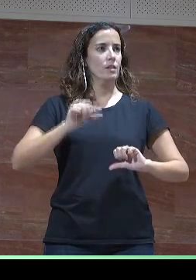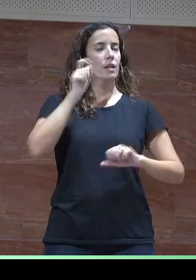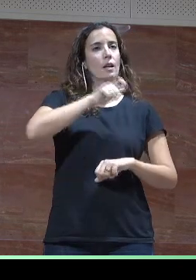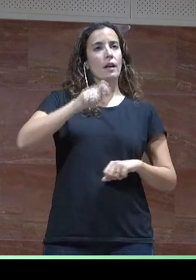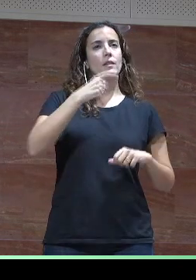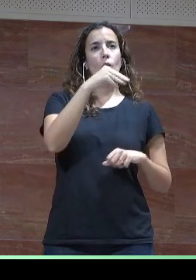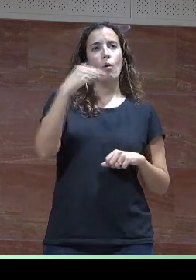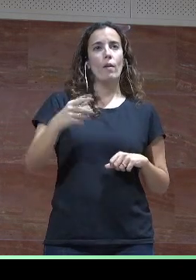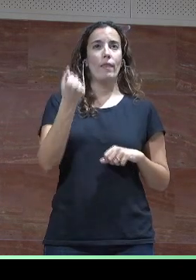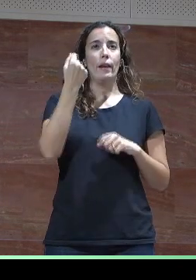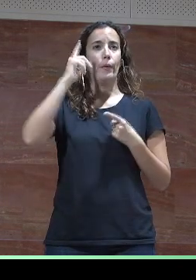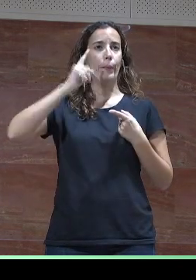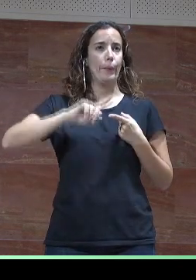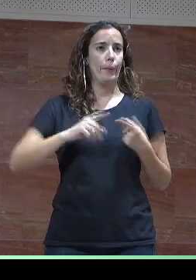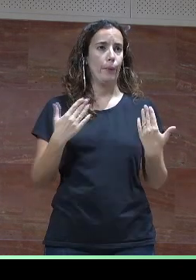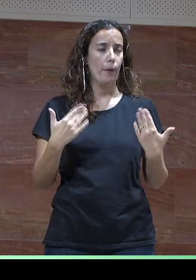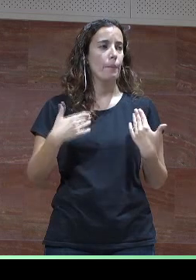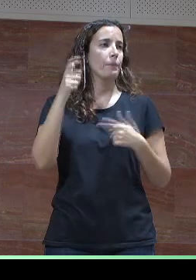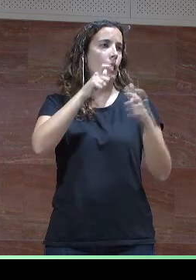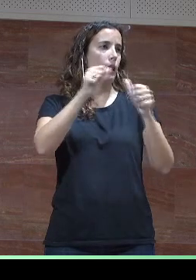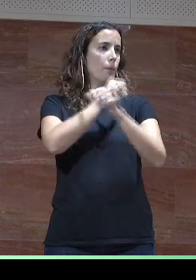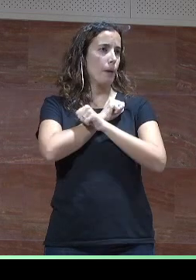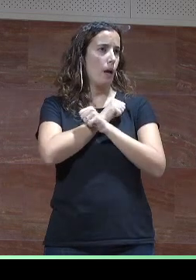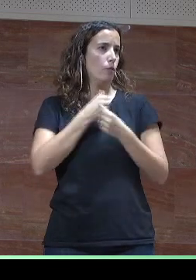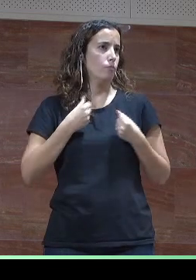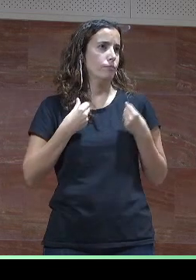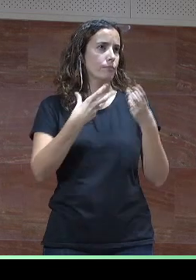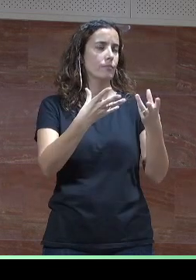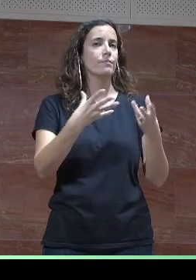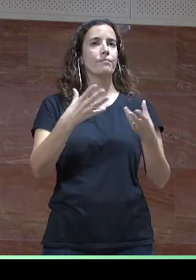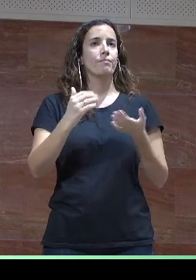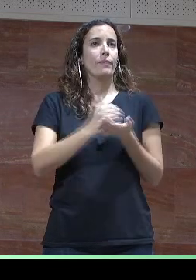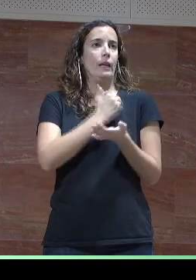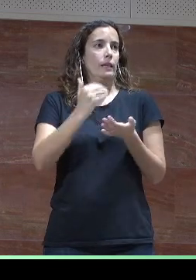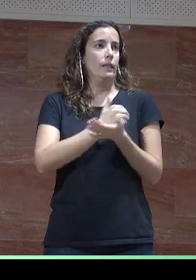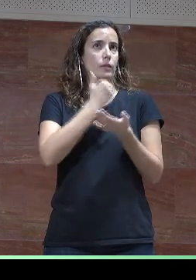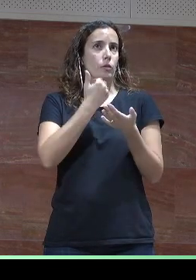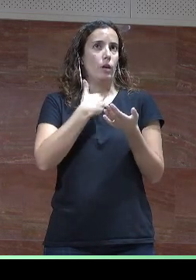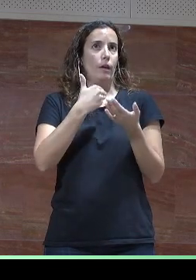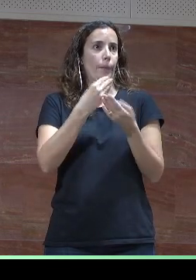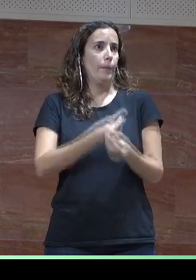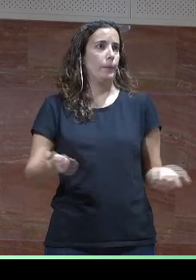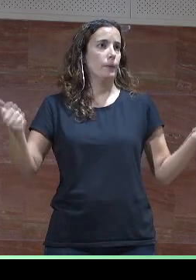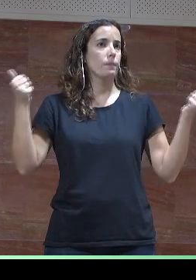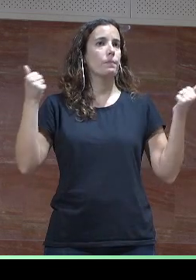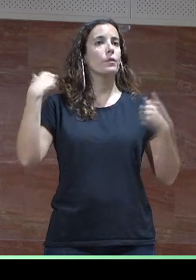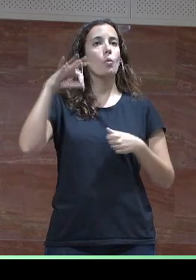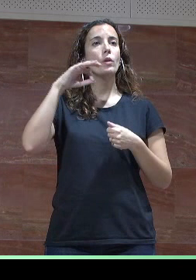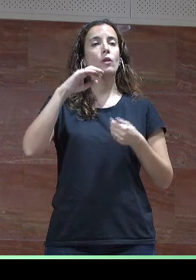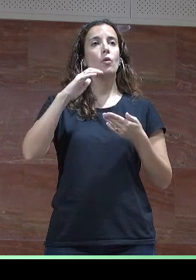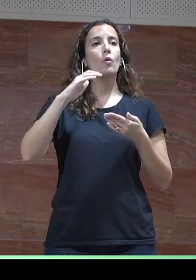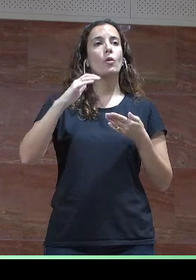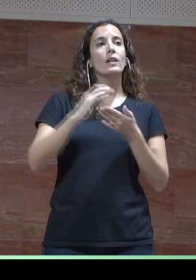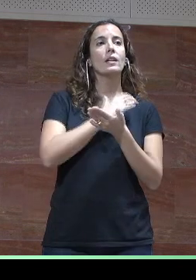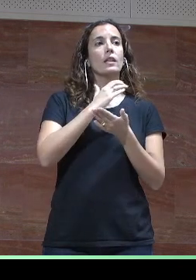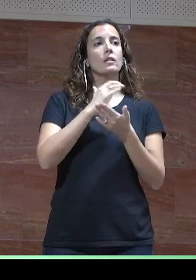el dinero, a mucha gente que está en paro, los ingresos han desaparecido, el único ingreso estable que